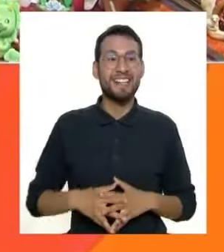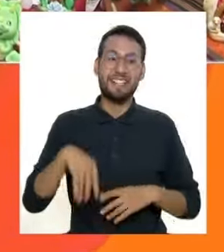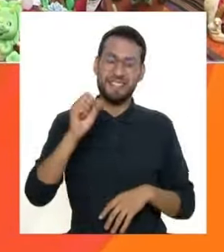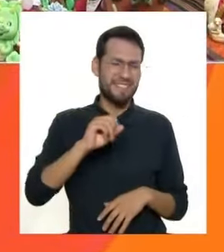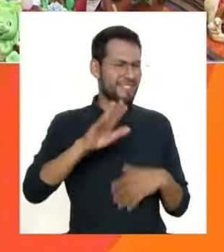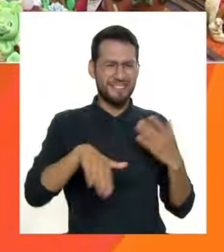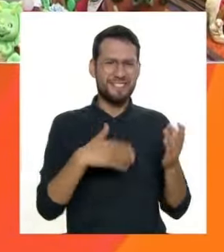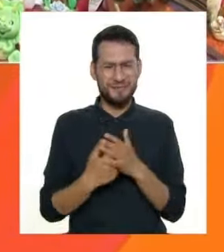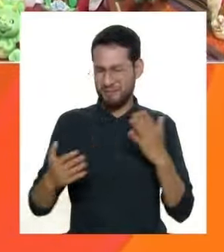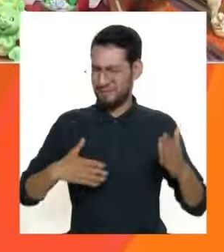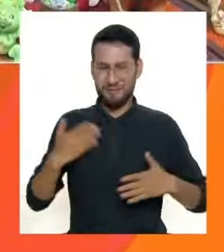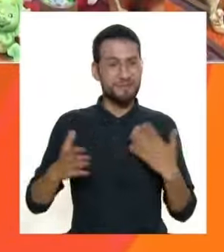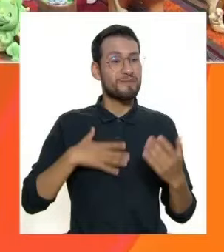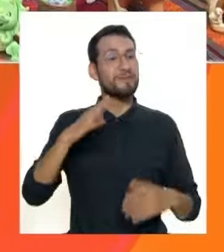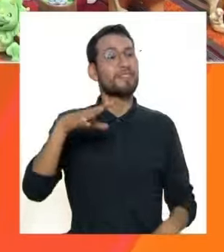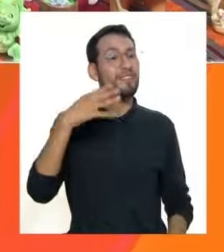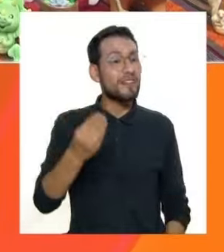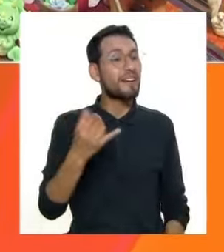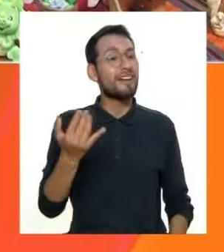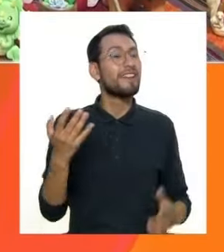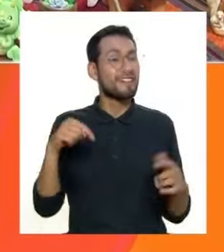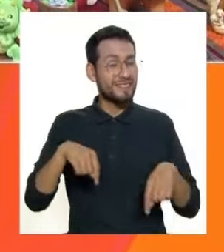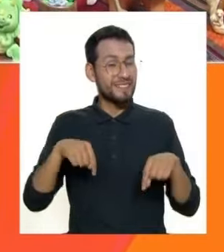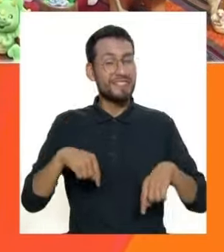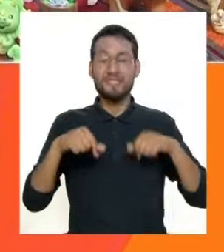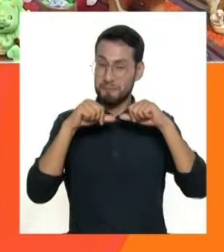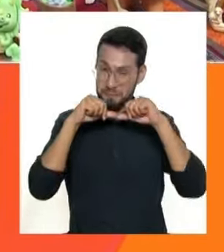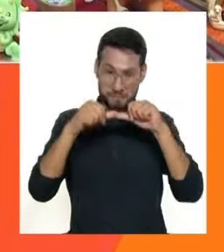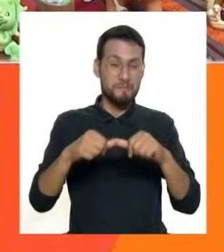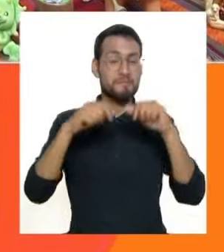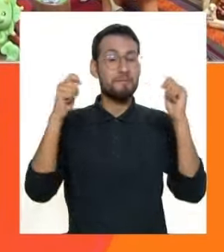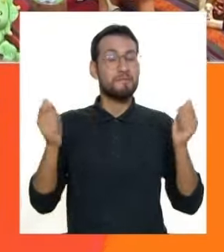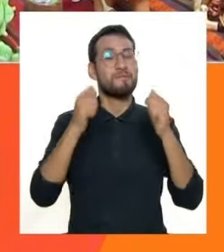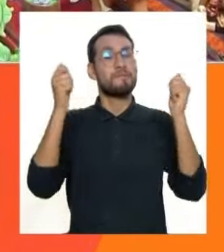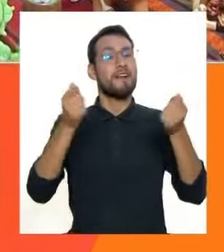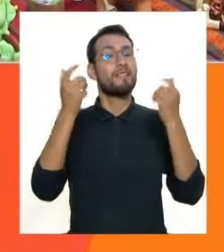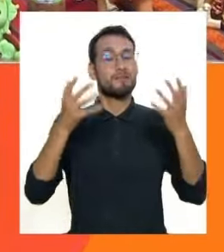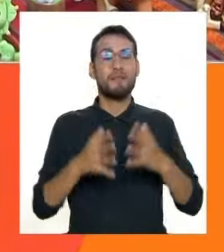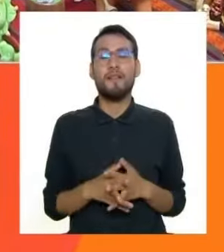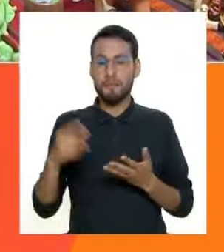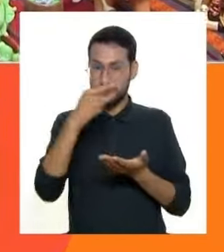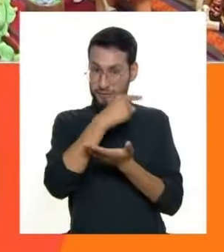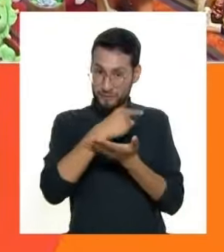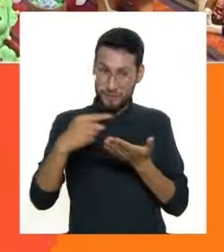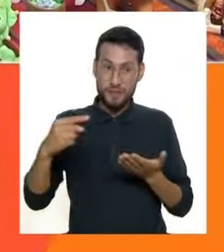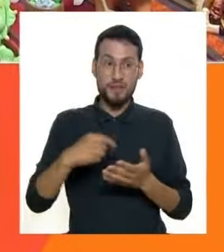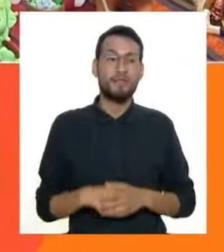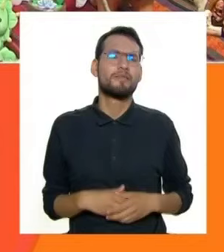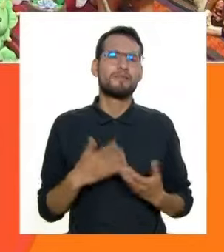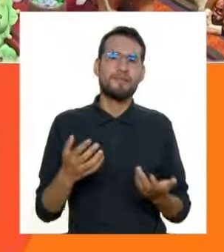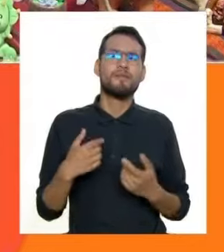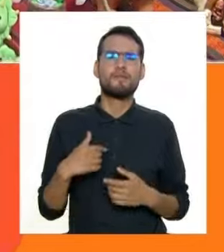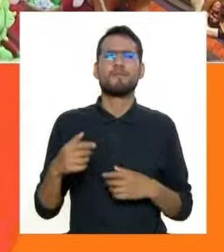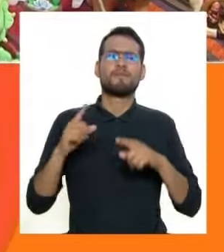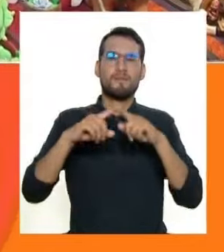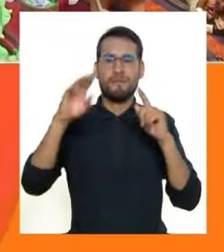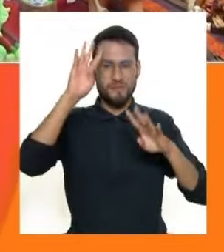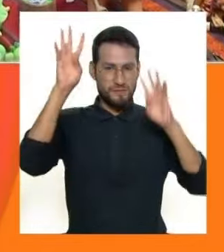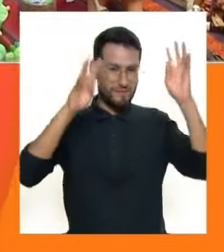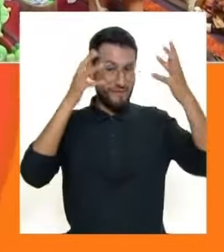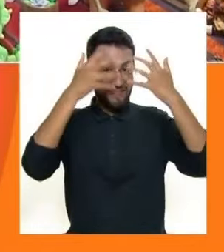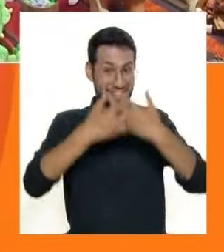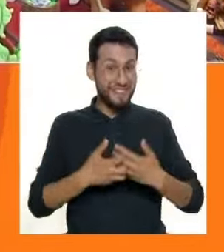es, todos estamos súper felices porque también estamos, seguimos celebrando nuestra semana de nuestros queridos